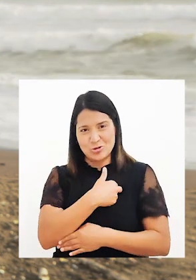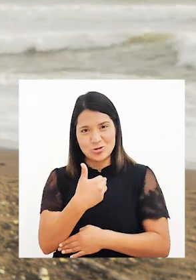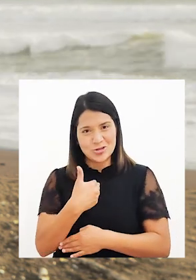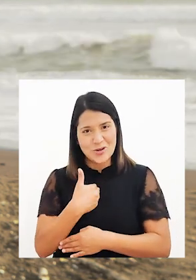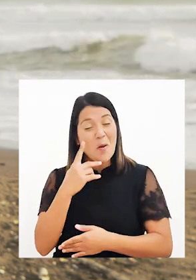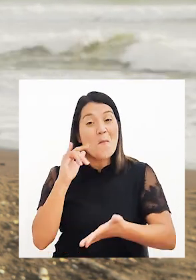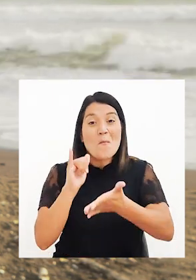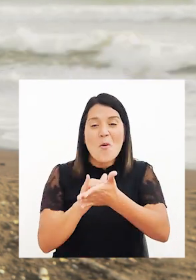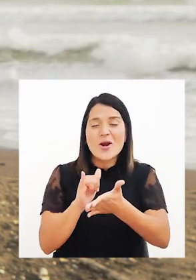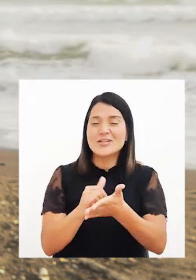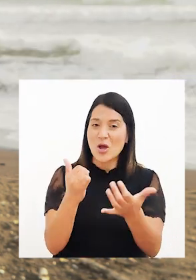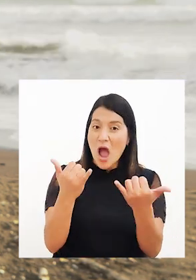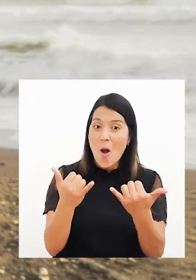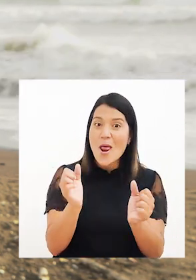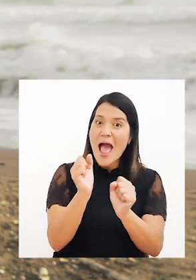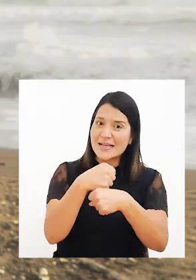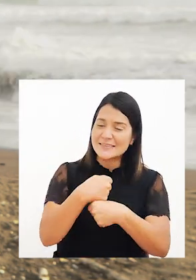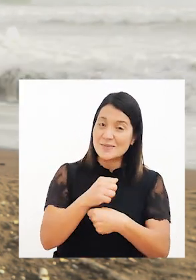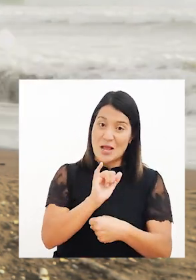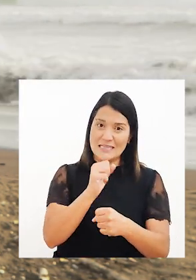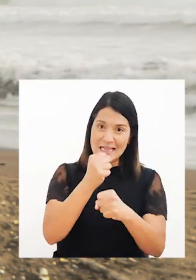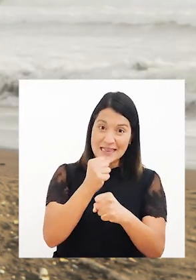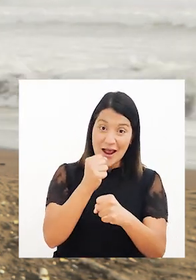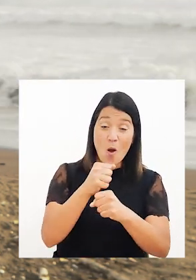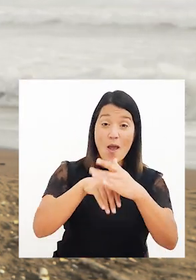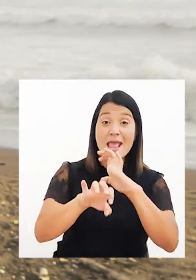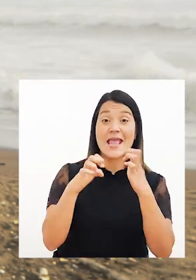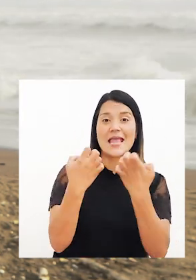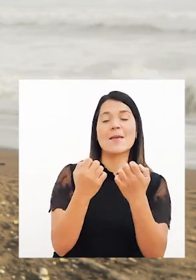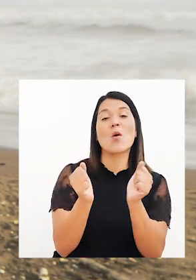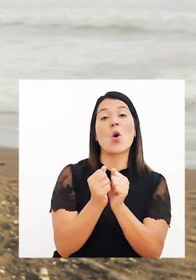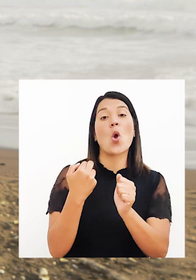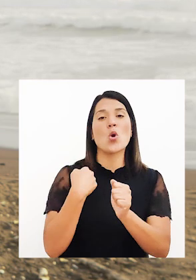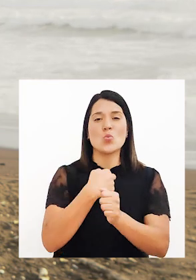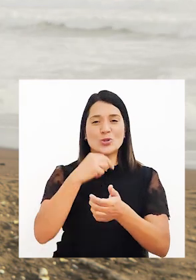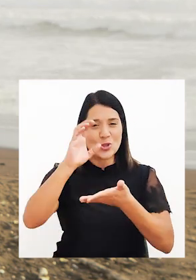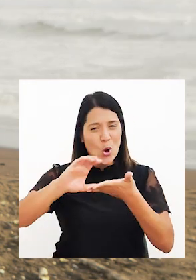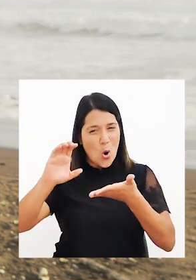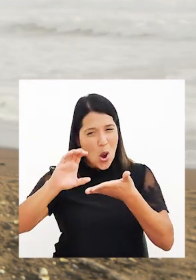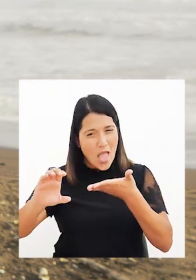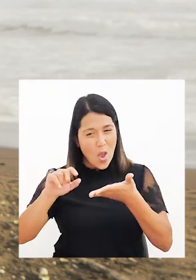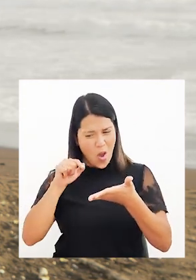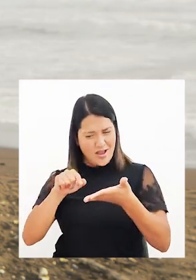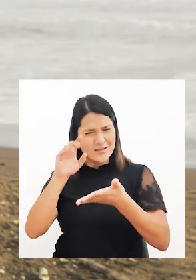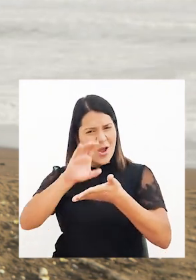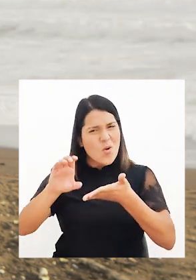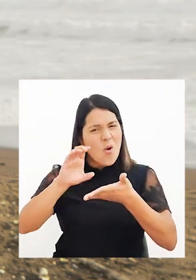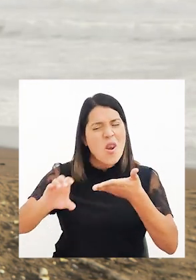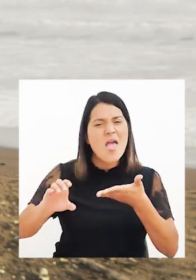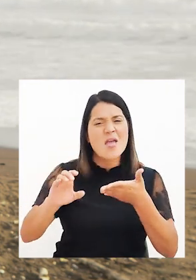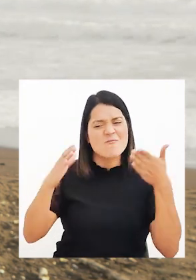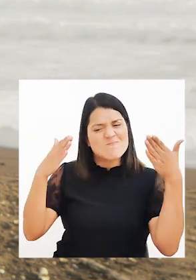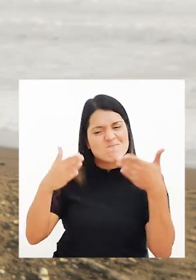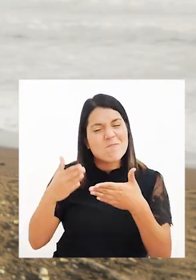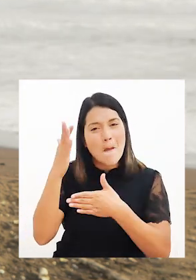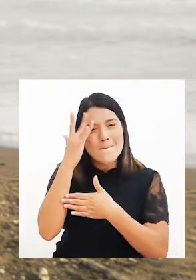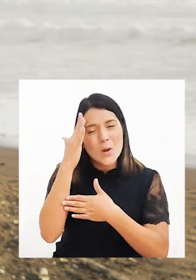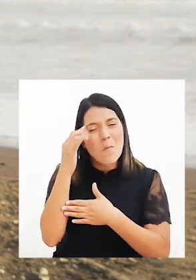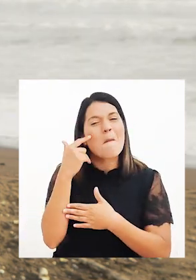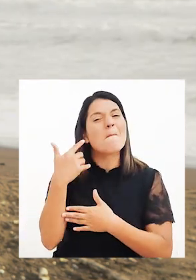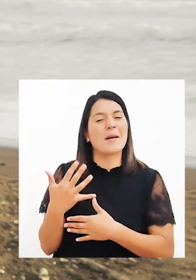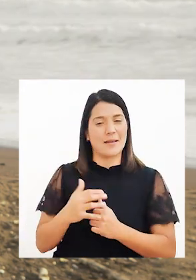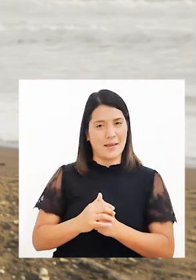esa razón que estamos haciendo este trabajo en equipo con nuestro colegio. Un colegio que se preocupa